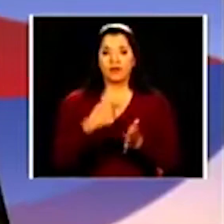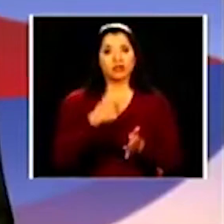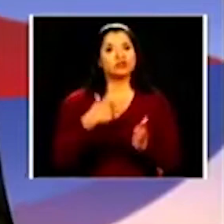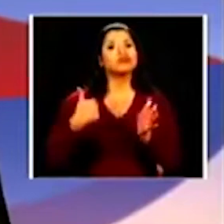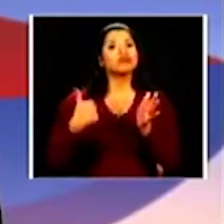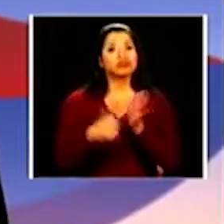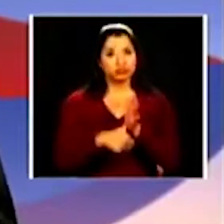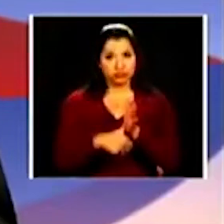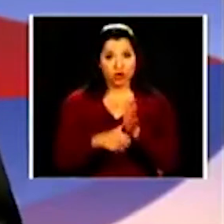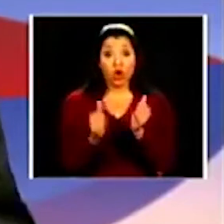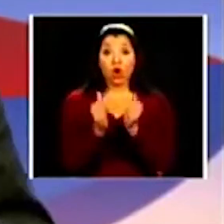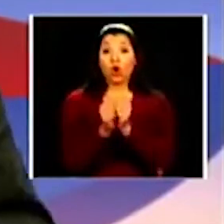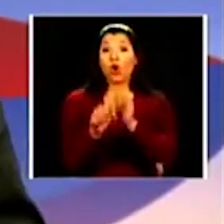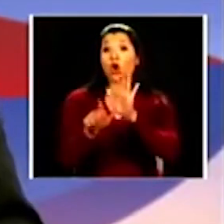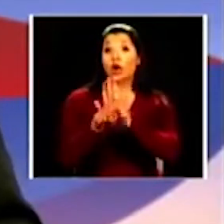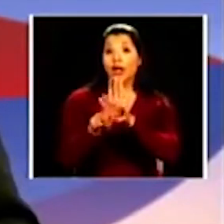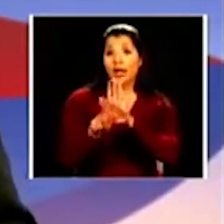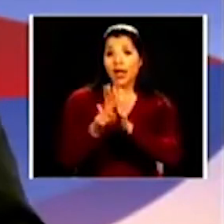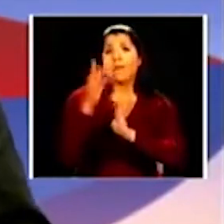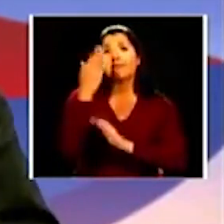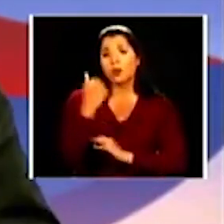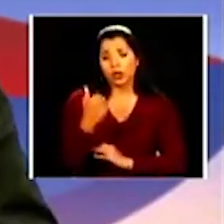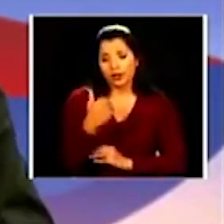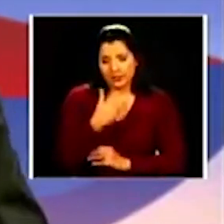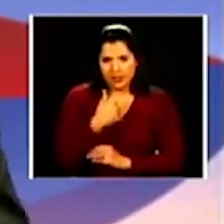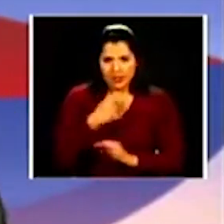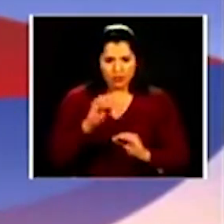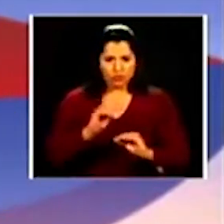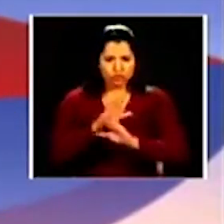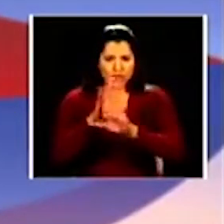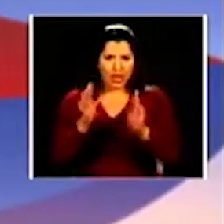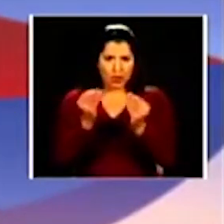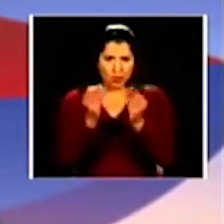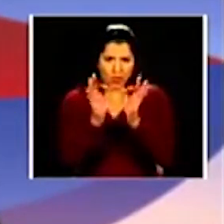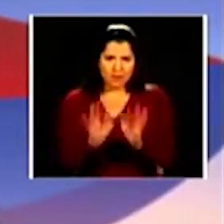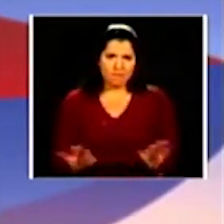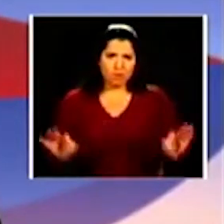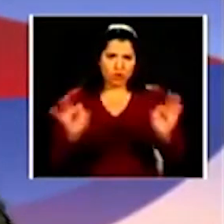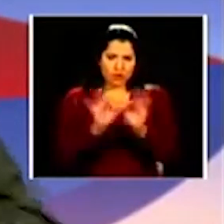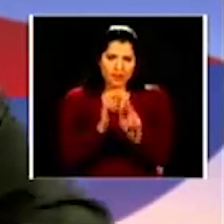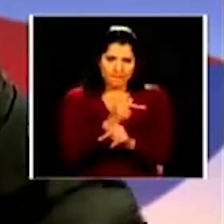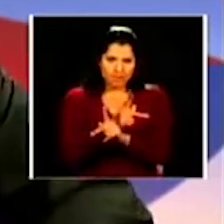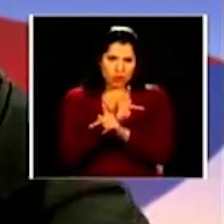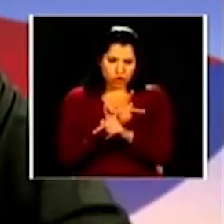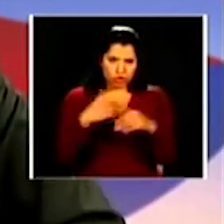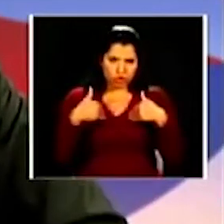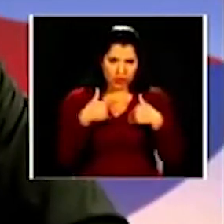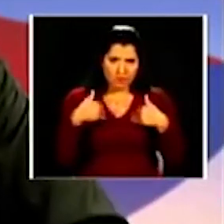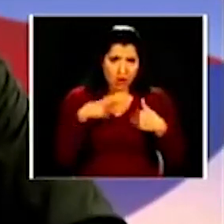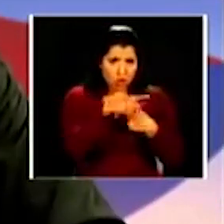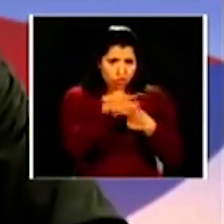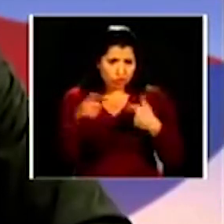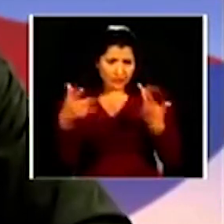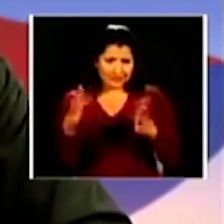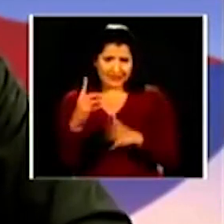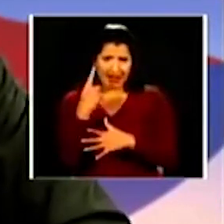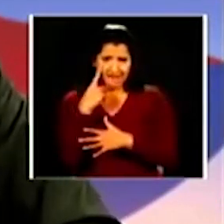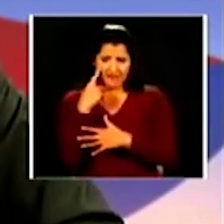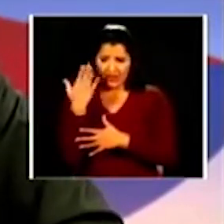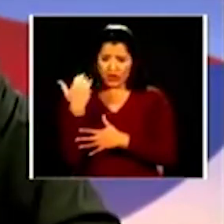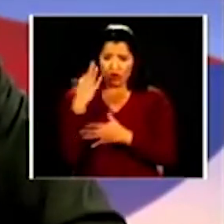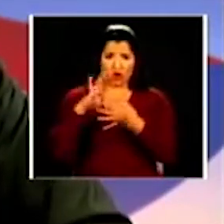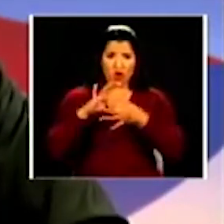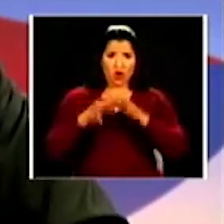de esta ley porque tenemos claro la importancia de la protección de los animales. Recientemente, y usted lo ha visto en nuestras redes sociales, y si no lo ha visto, lo invito a